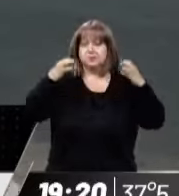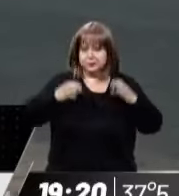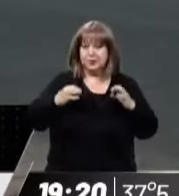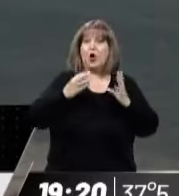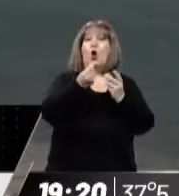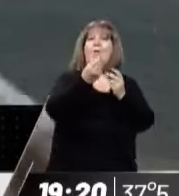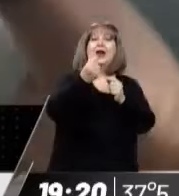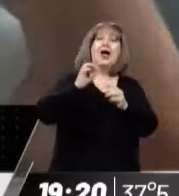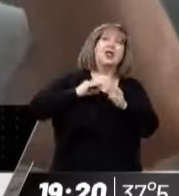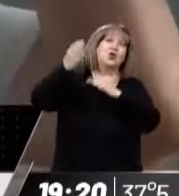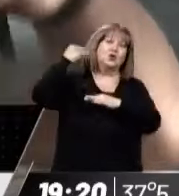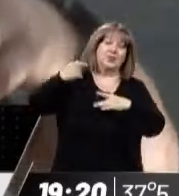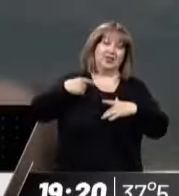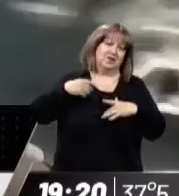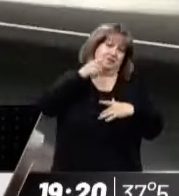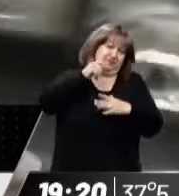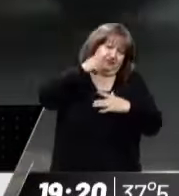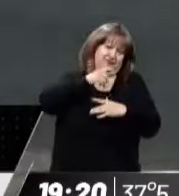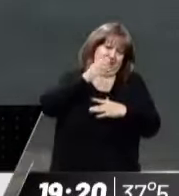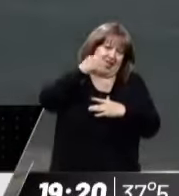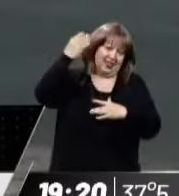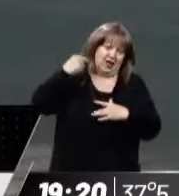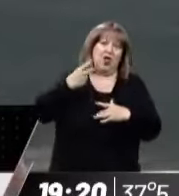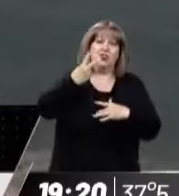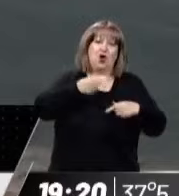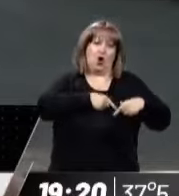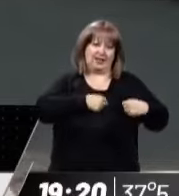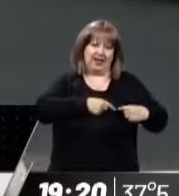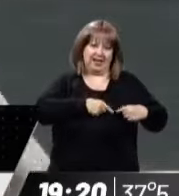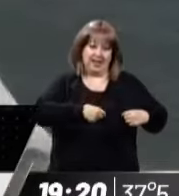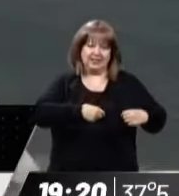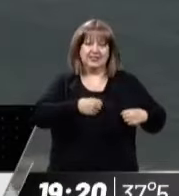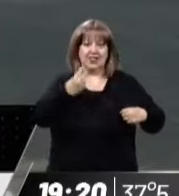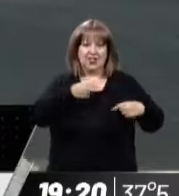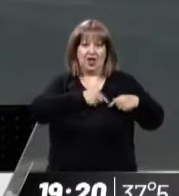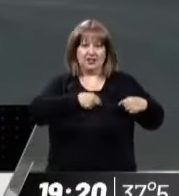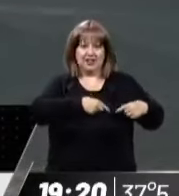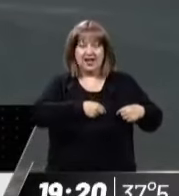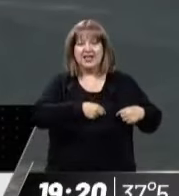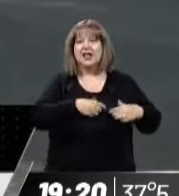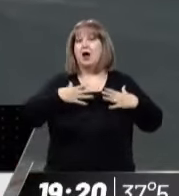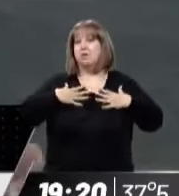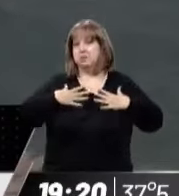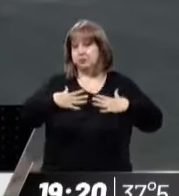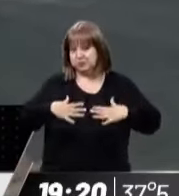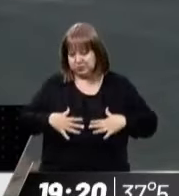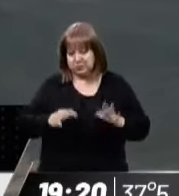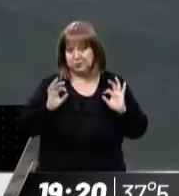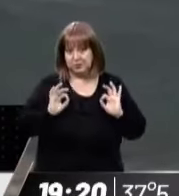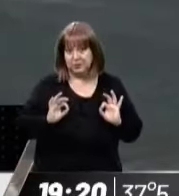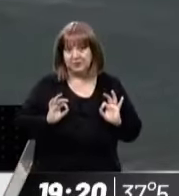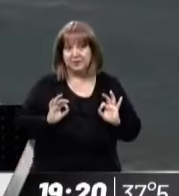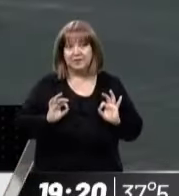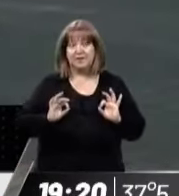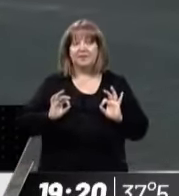Remera de Argentina, una vieja, con dos estrellas, claro. Capaz. Será demasiado vieja porque ustedes pronto tendrán